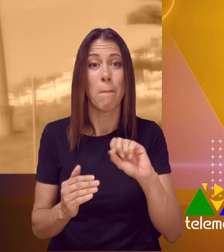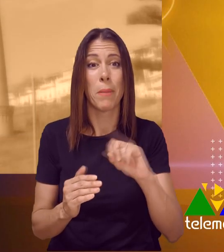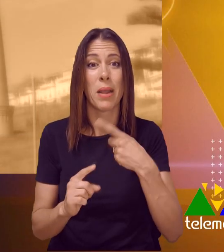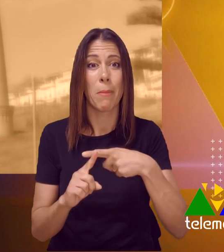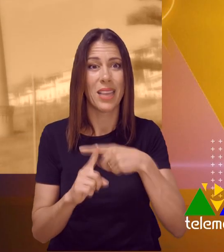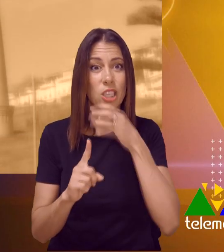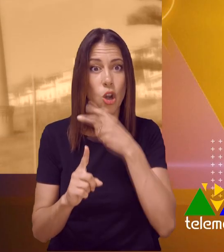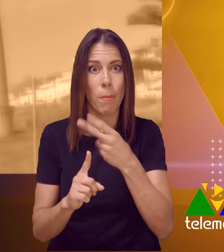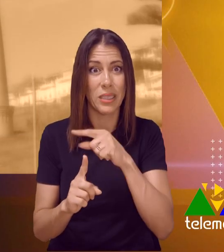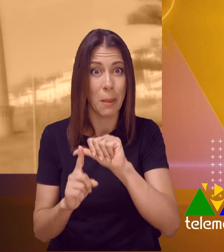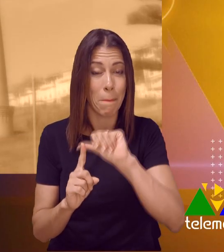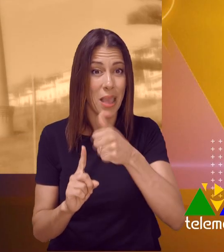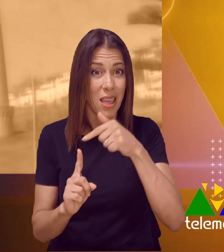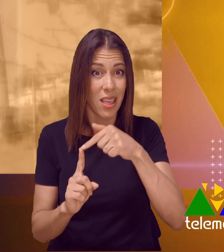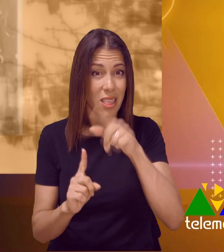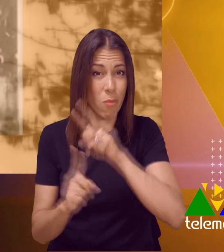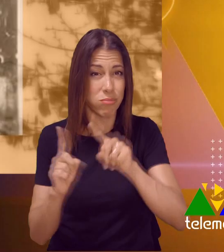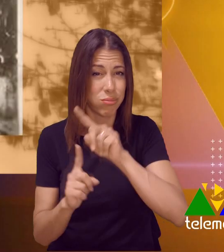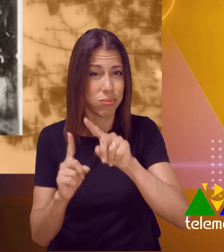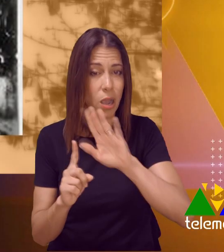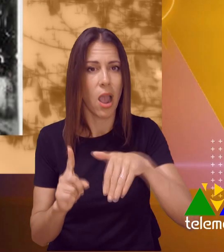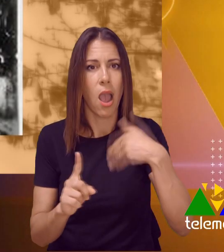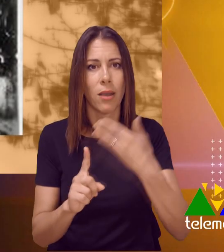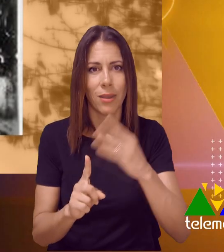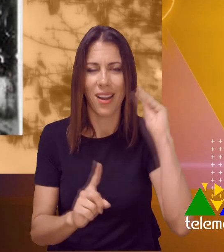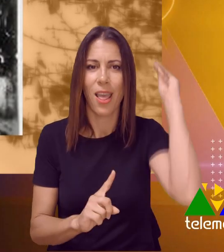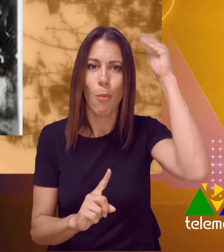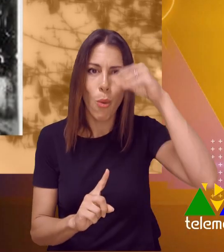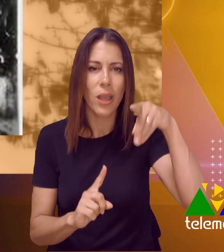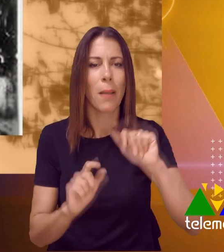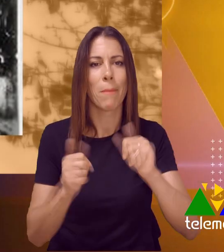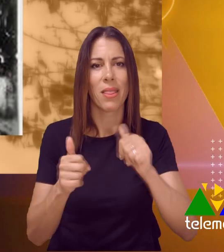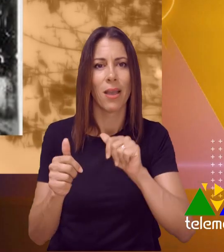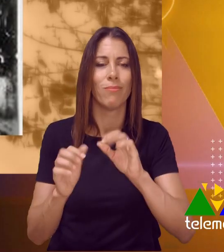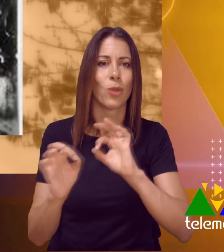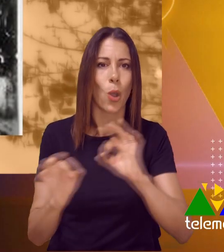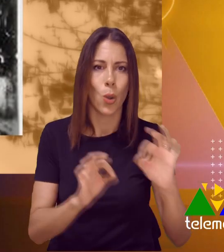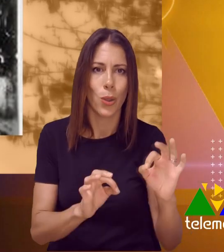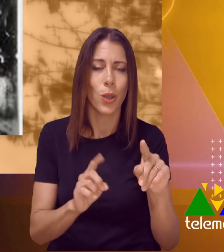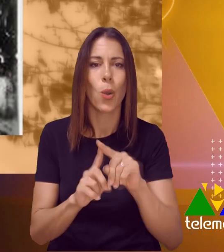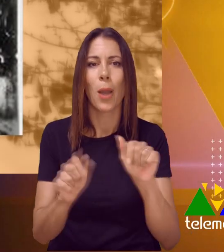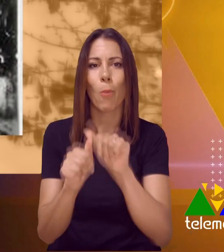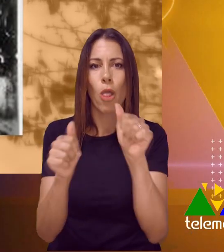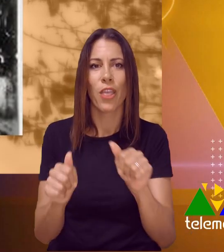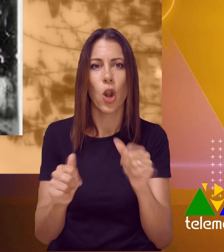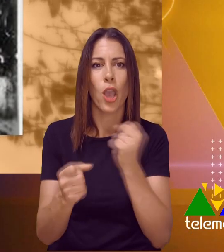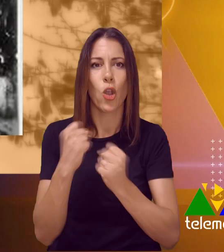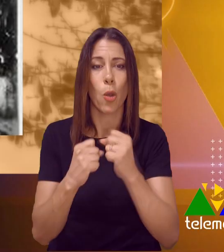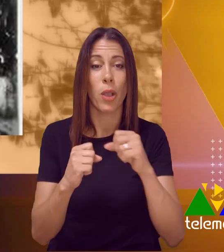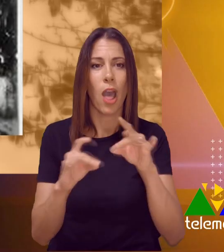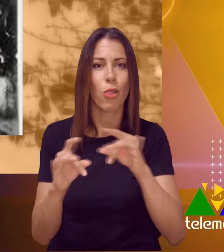XX, cuando se crea la Sociedad Azucarera y impone su modelo económico al azúcar motrileña,